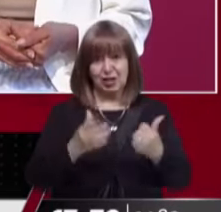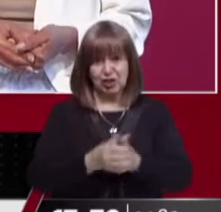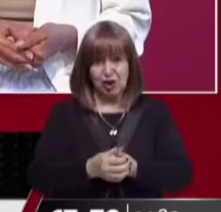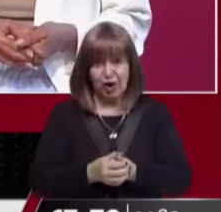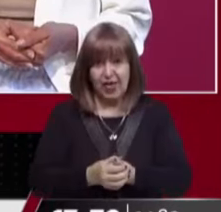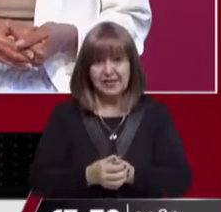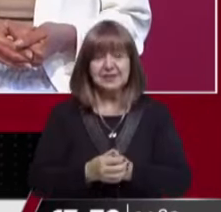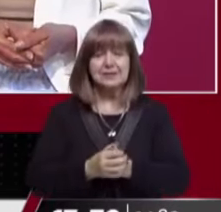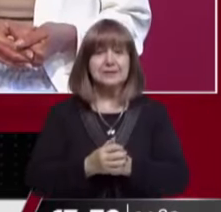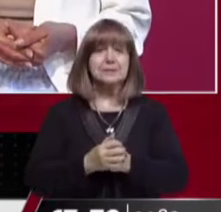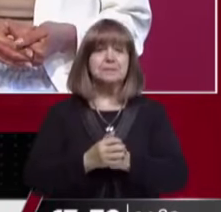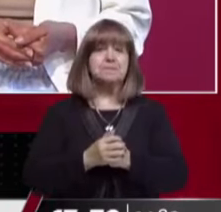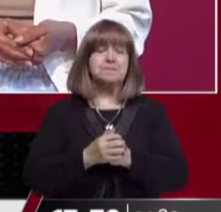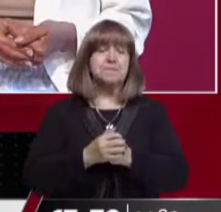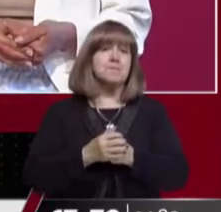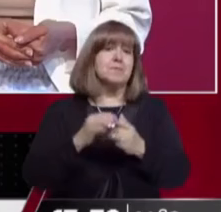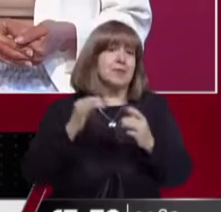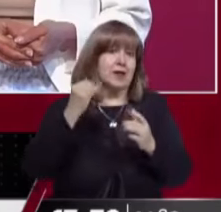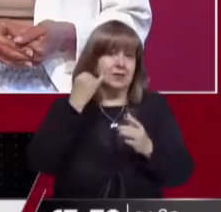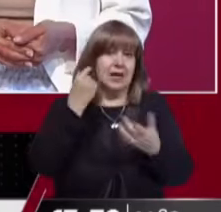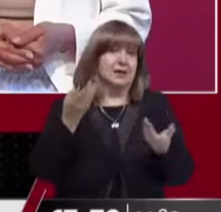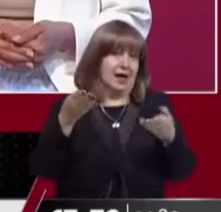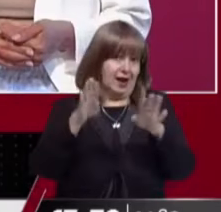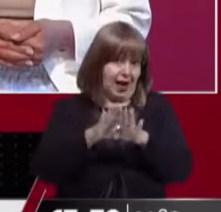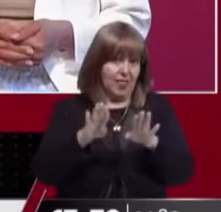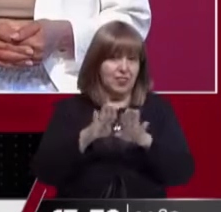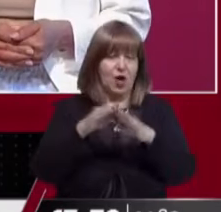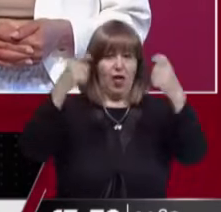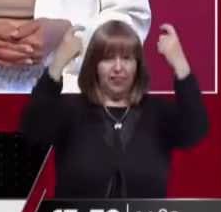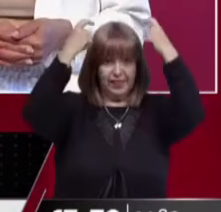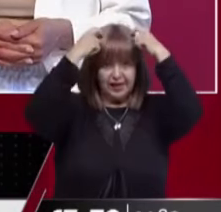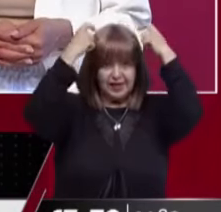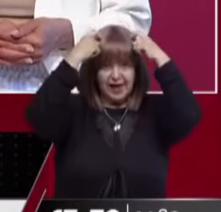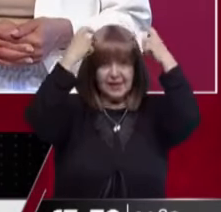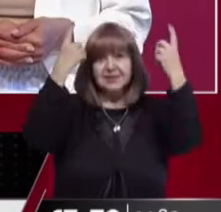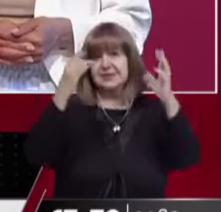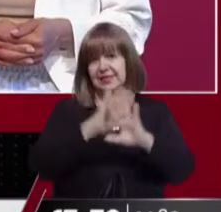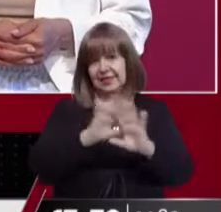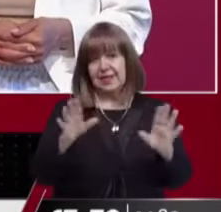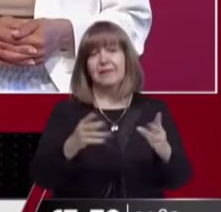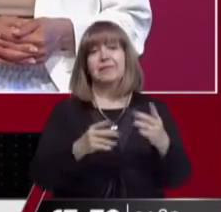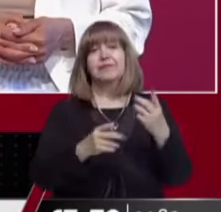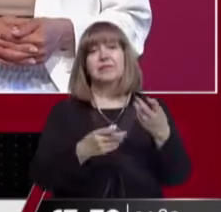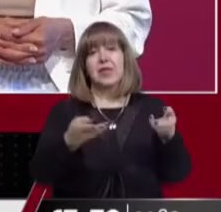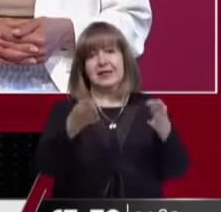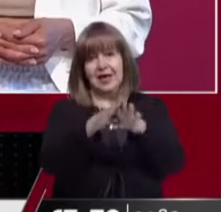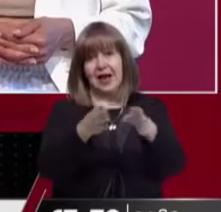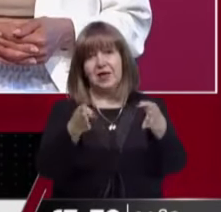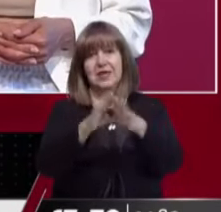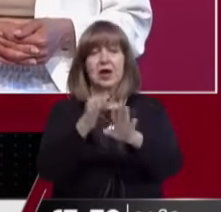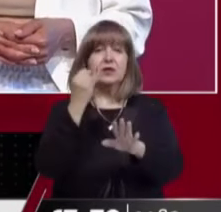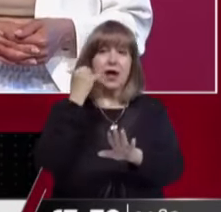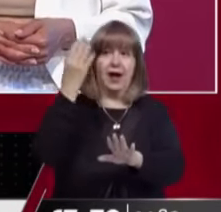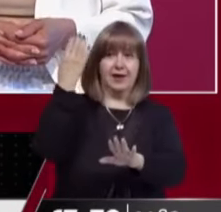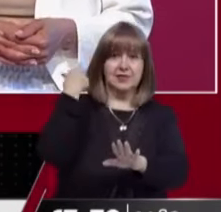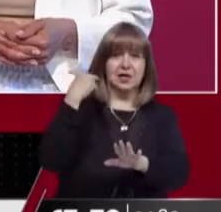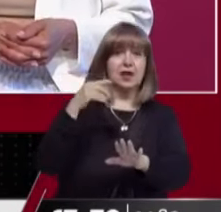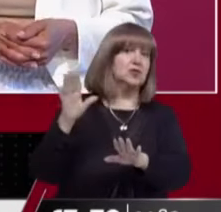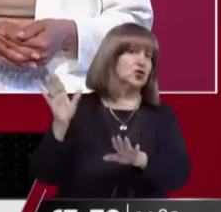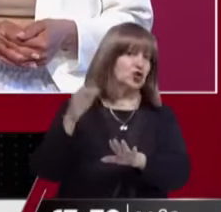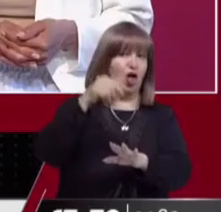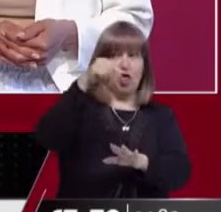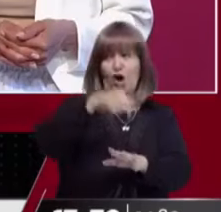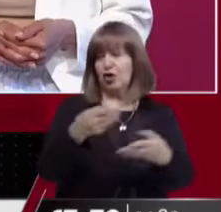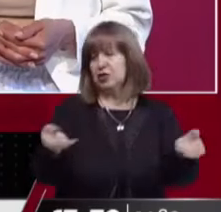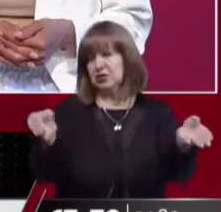Claro, sí, exactamente. Ya Disney, dos de sus parques temáticos habían cerrado ayer, pero todos